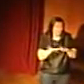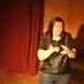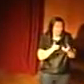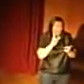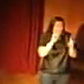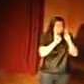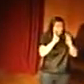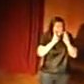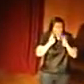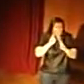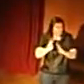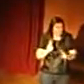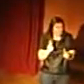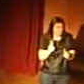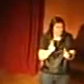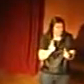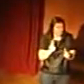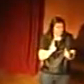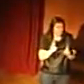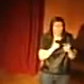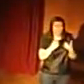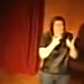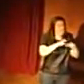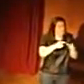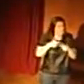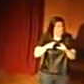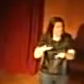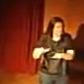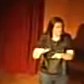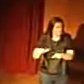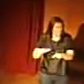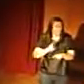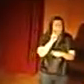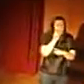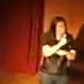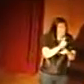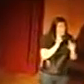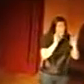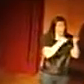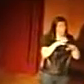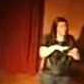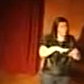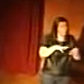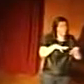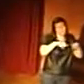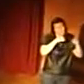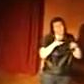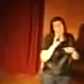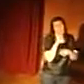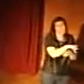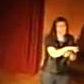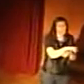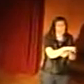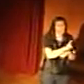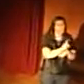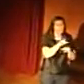de vistas eh absolutamente clasicistas académicas visto el paisaje y visto el monumento dentro del paisaje con un rigor